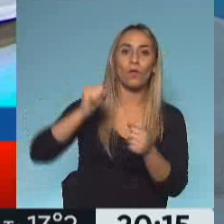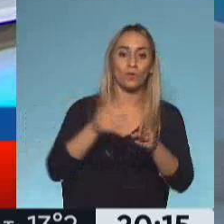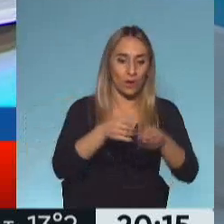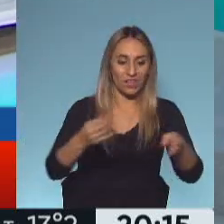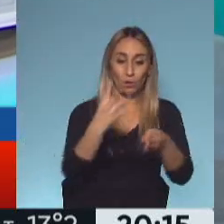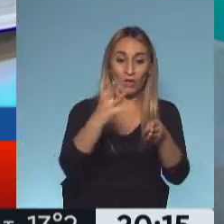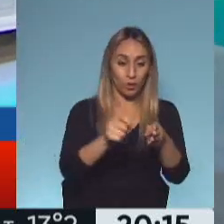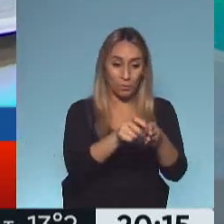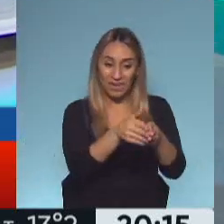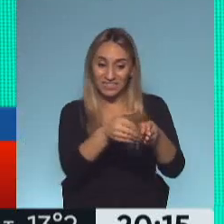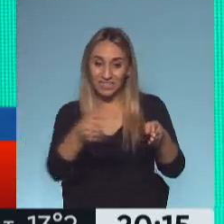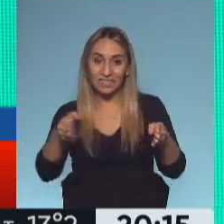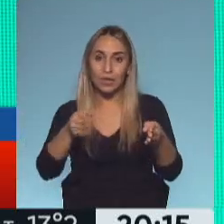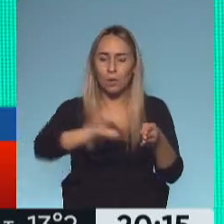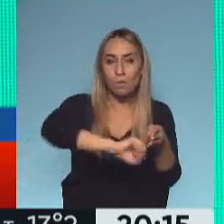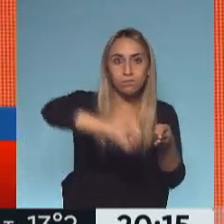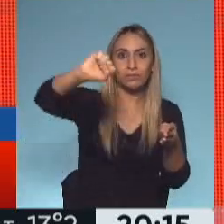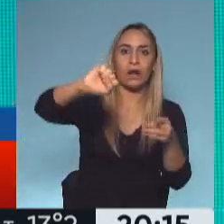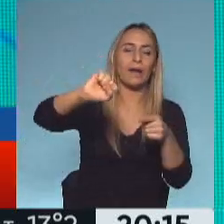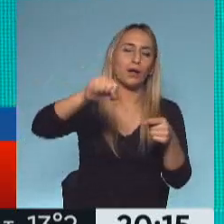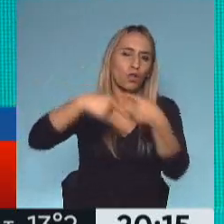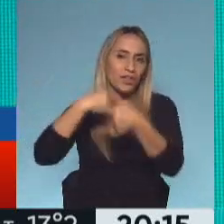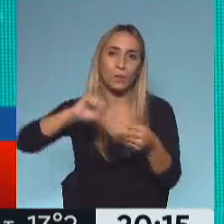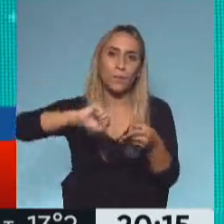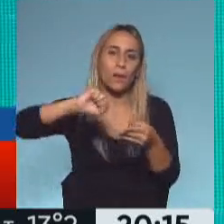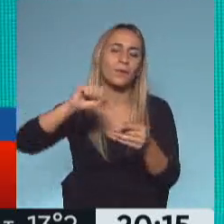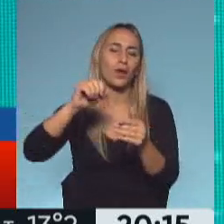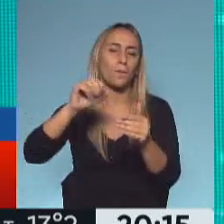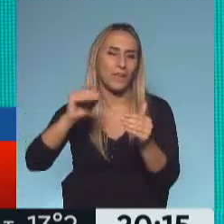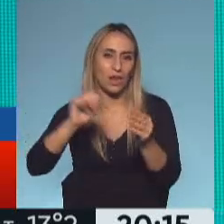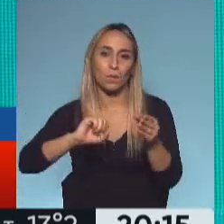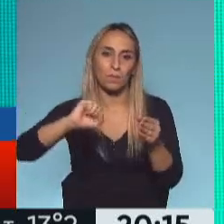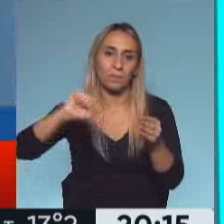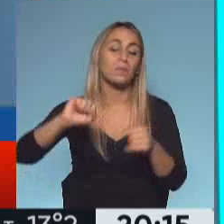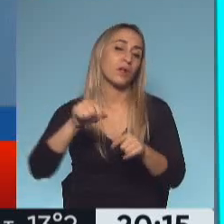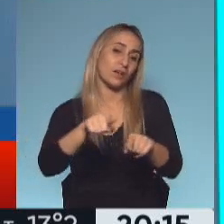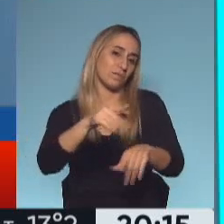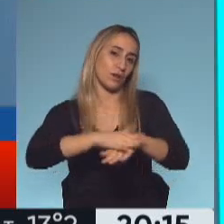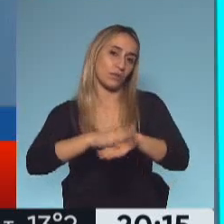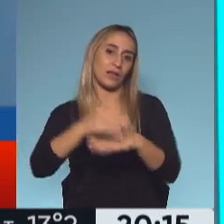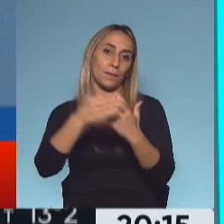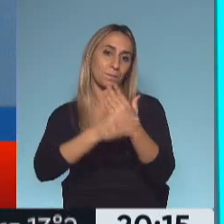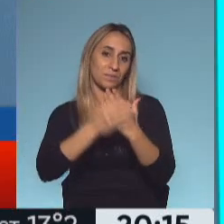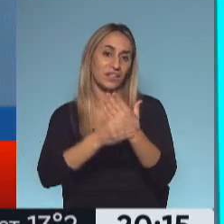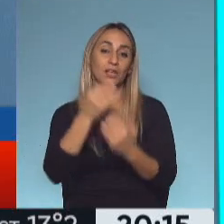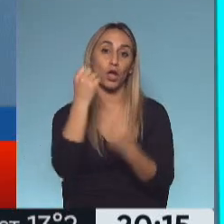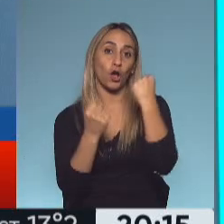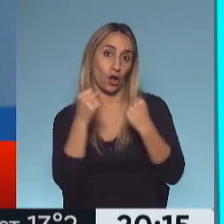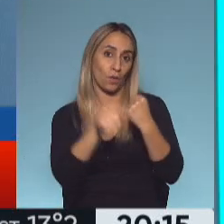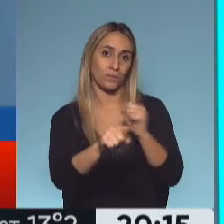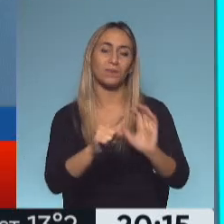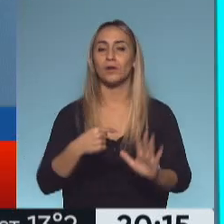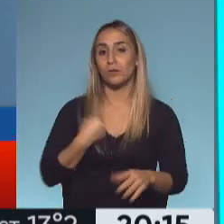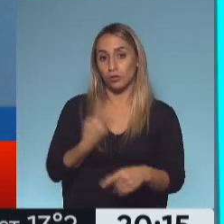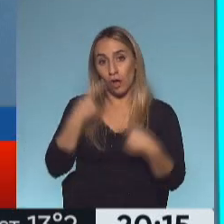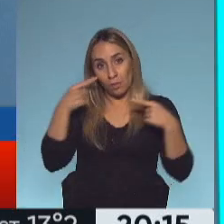anual igual será difícil llegar, ¿no? De acuerdo al... Bueno, ese es un tema del Ministerio de Economía específicamente, Claro. que maneja proyecciones Seguro. macro, pero insistimos, nuestro objetivo fundamental